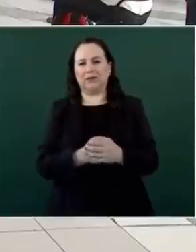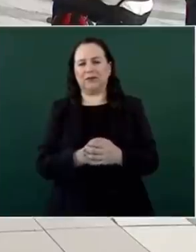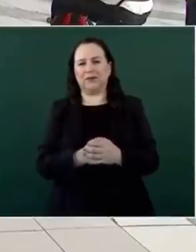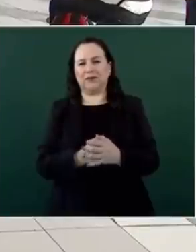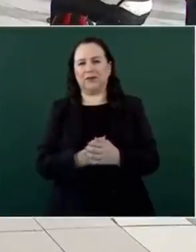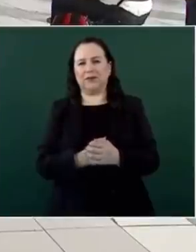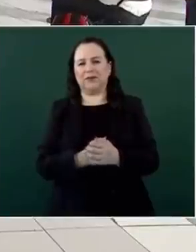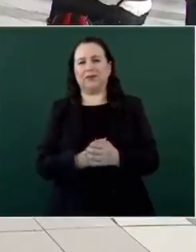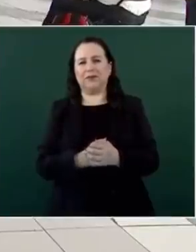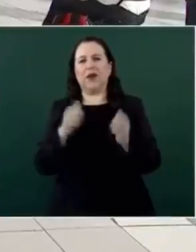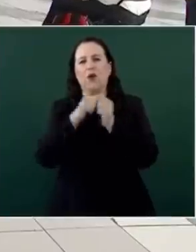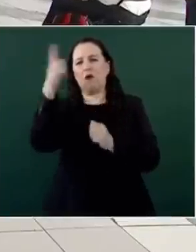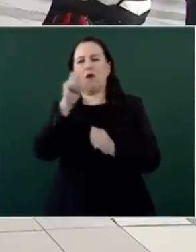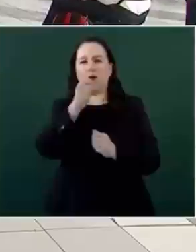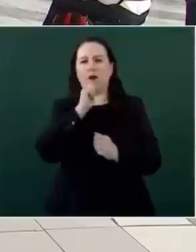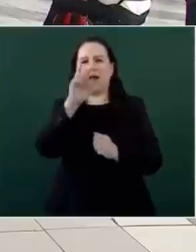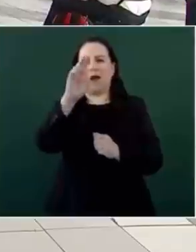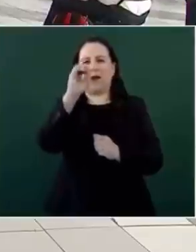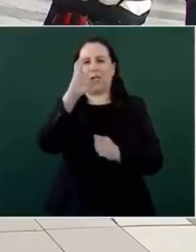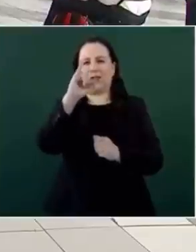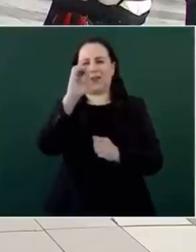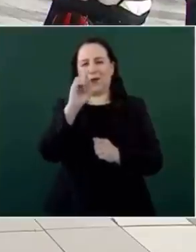Rocío Durcal, ponla esa.